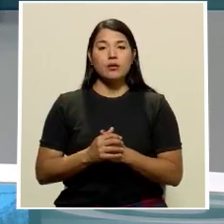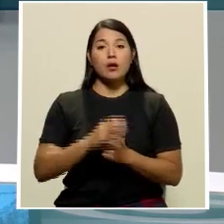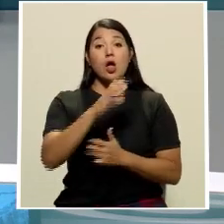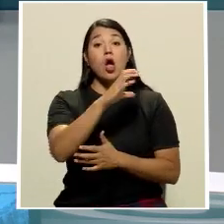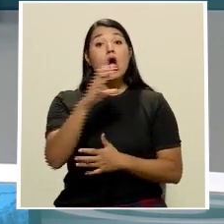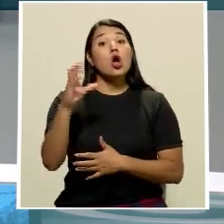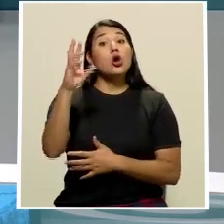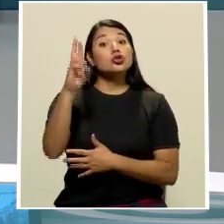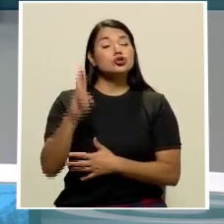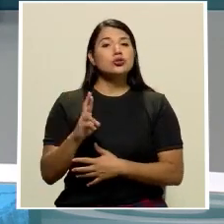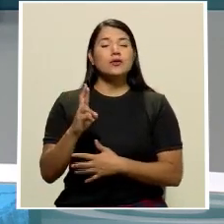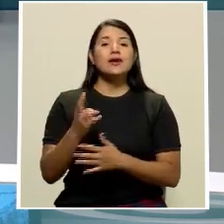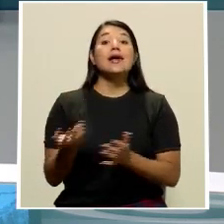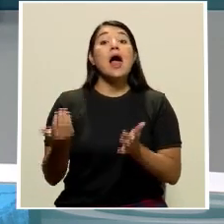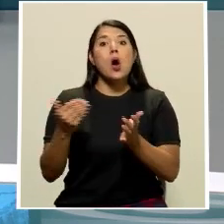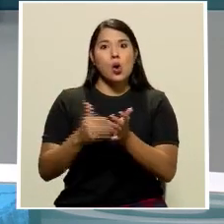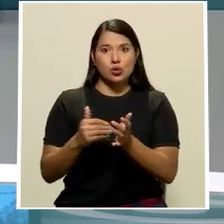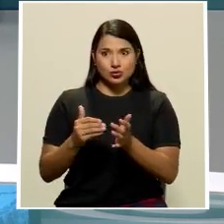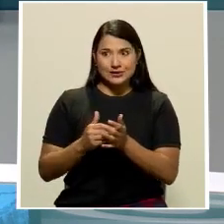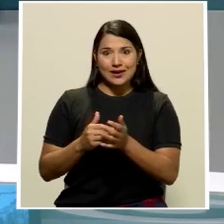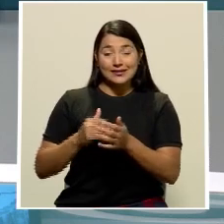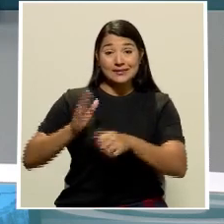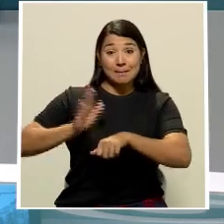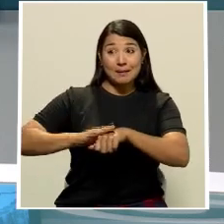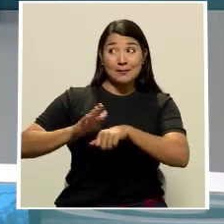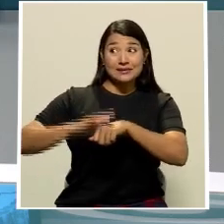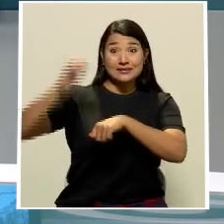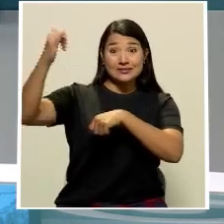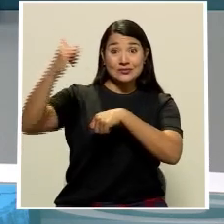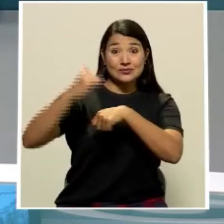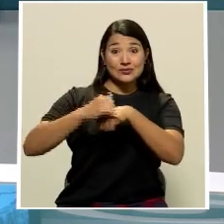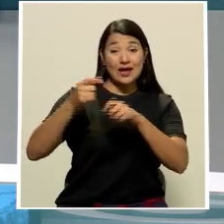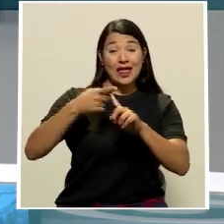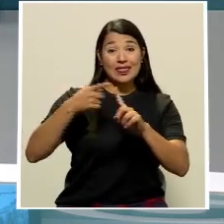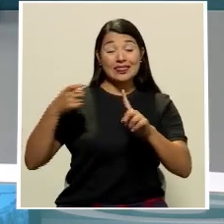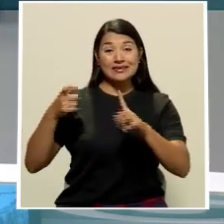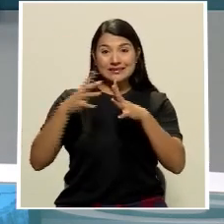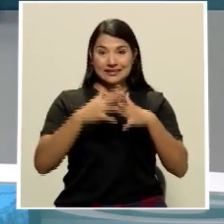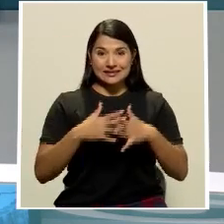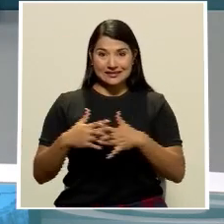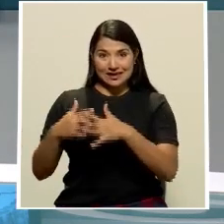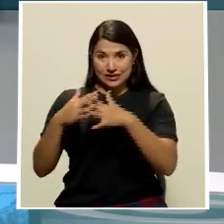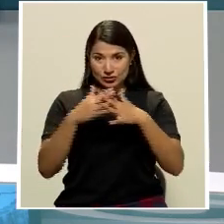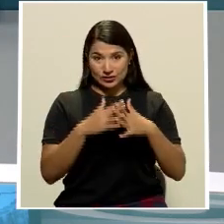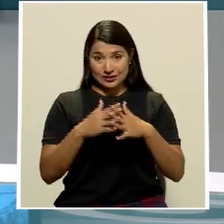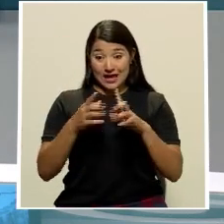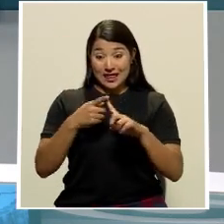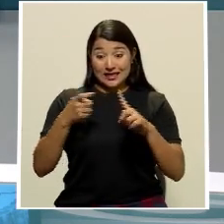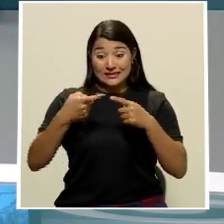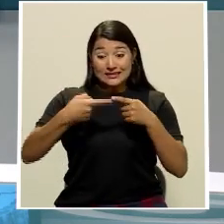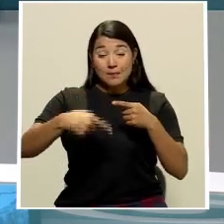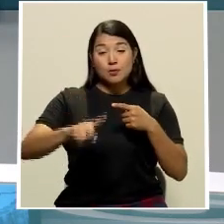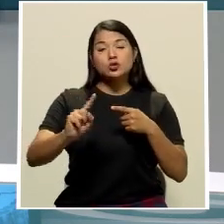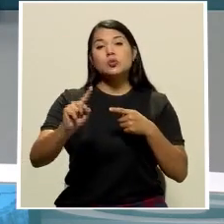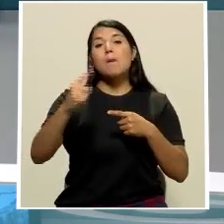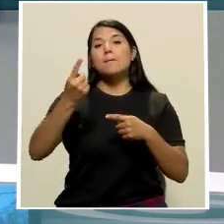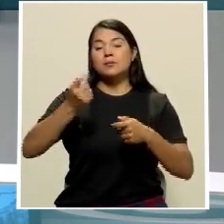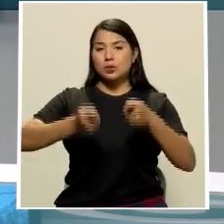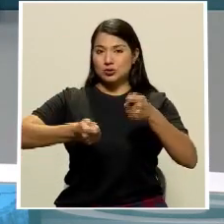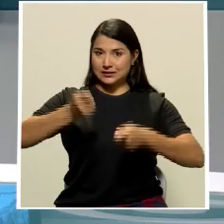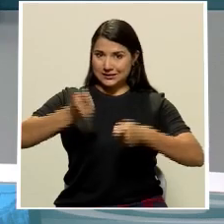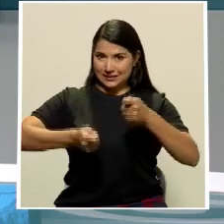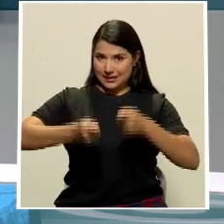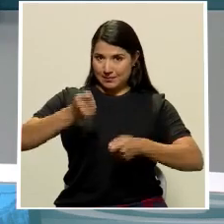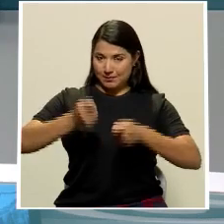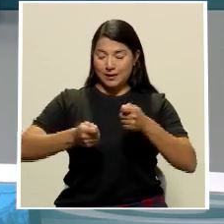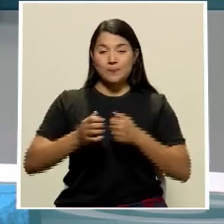Costa Rica volverá a recibir turistas provenientes de Estados Unidos a partir del próximo 1 de septiembre.